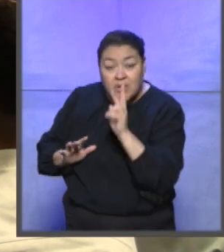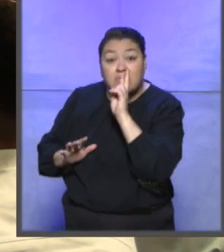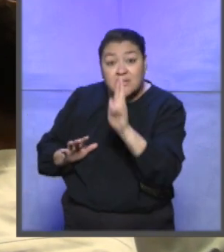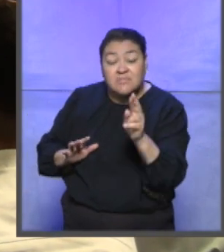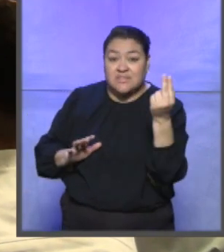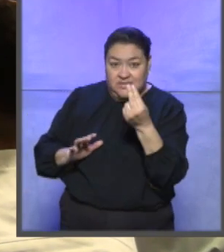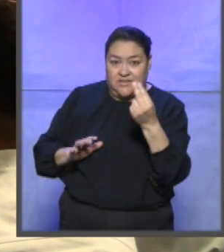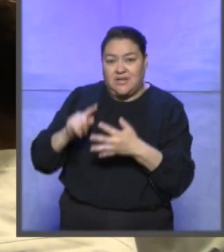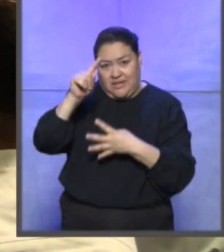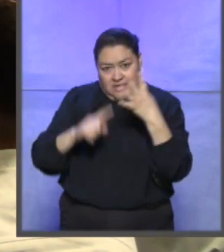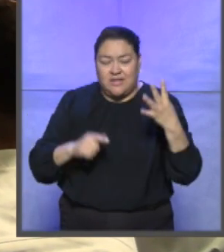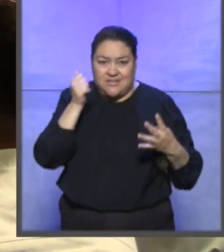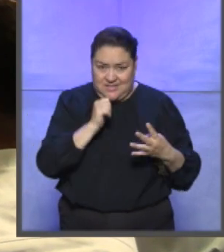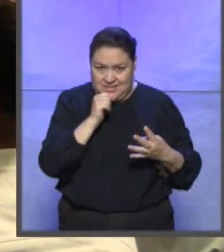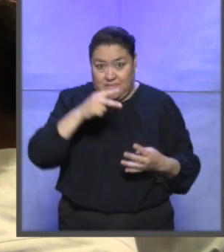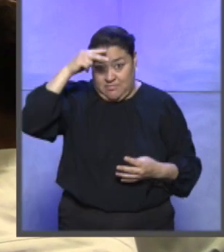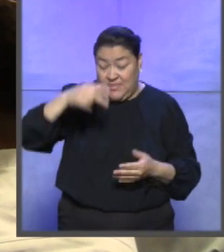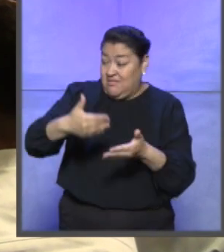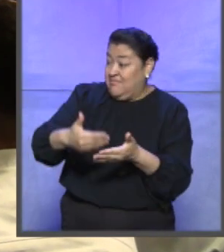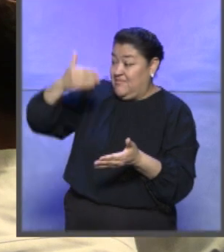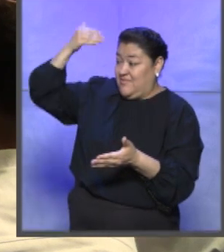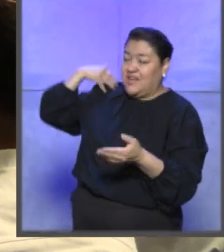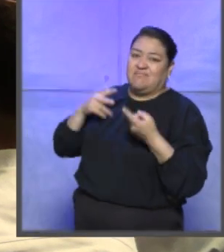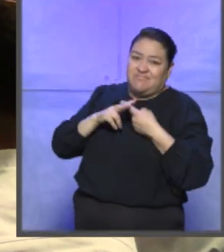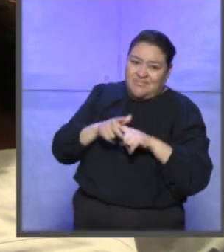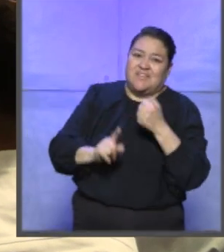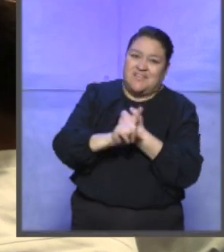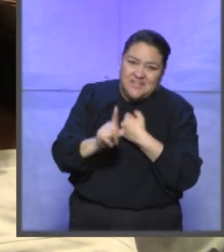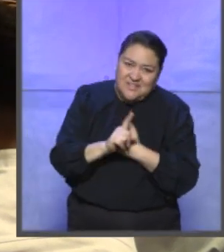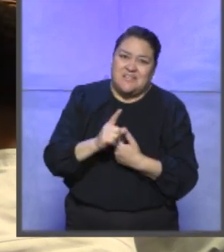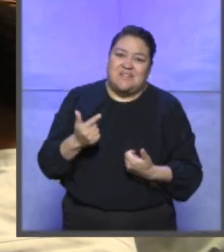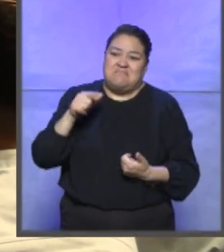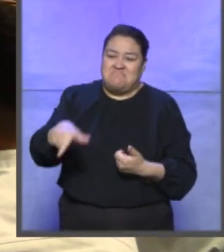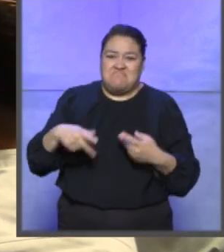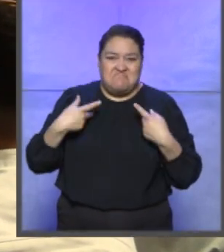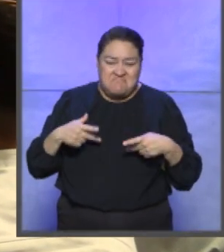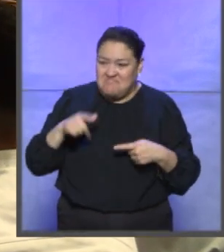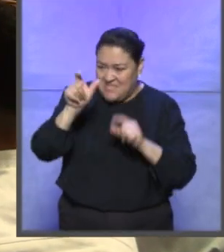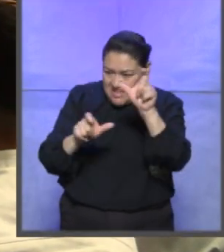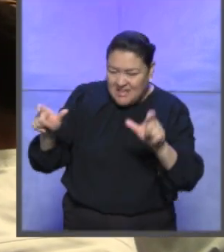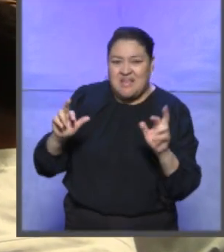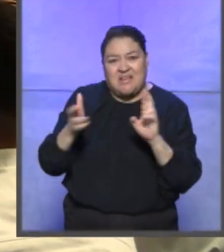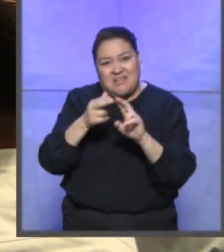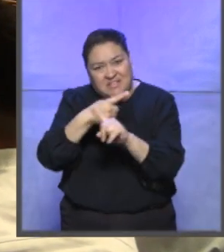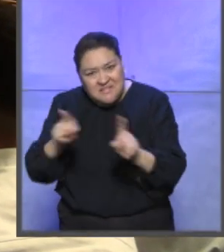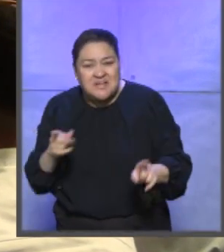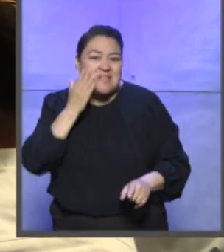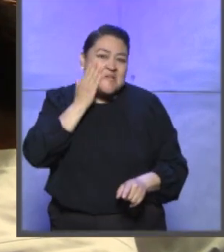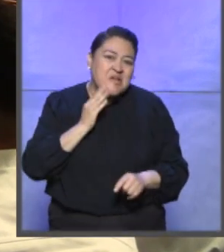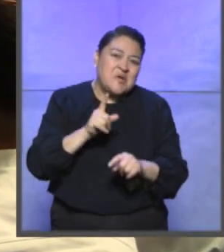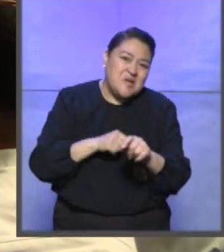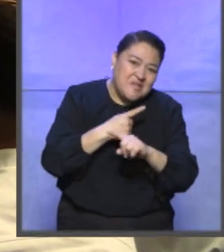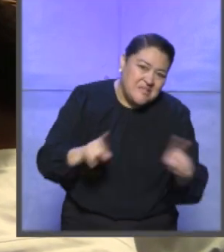La discriminación es un problema que México enfrenta desde distintos frentes. La discapacidad, las diferencias de credo,